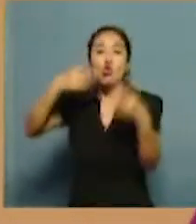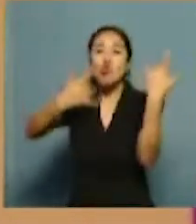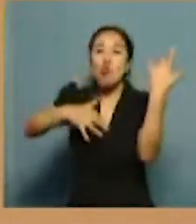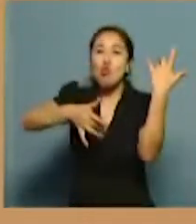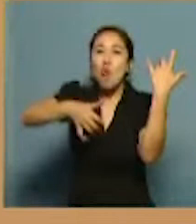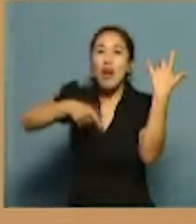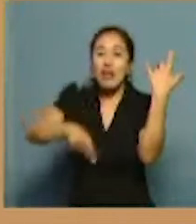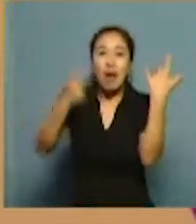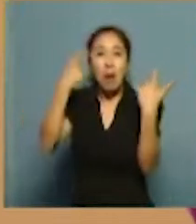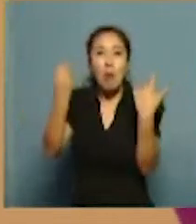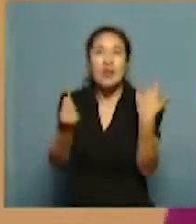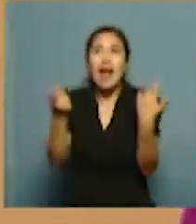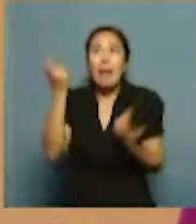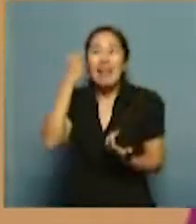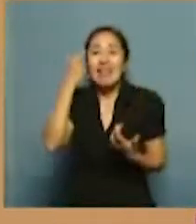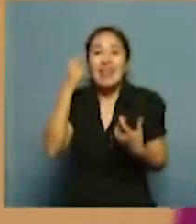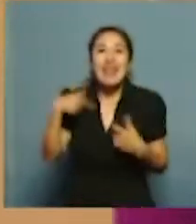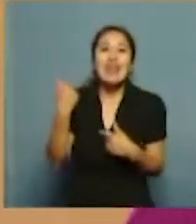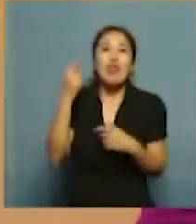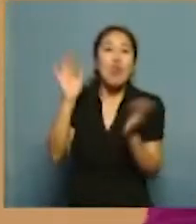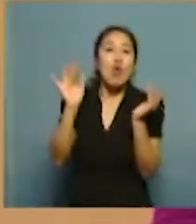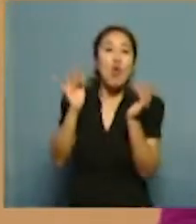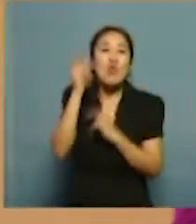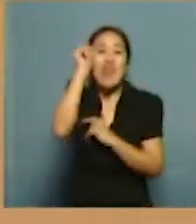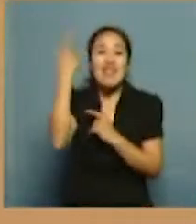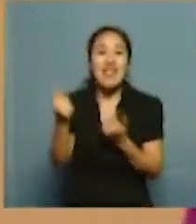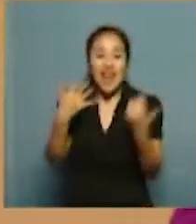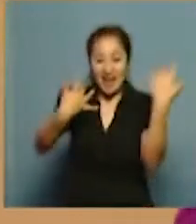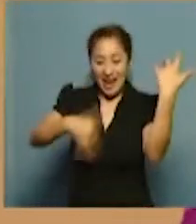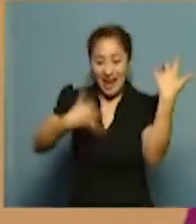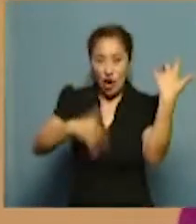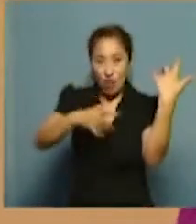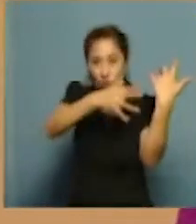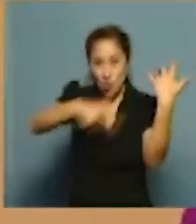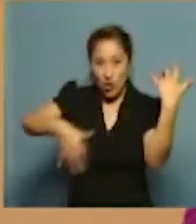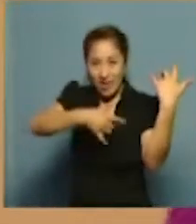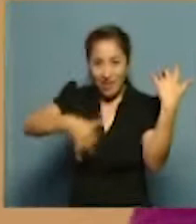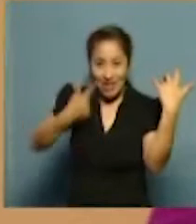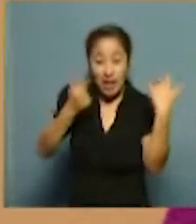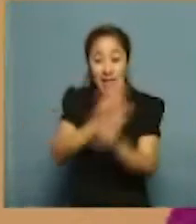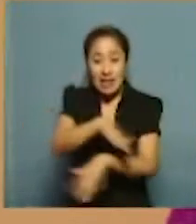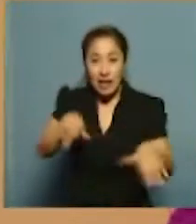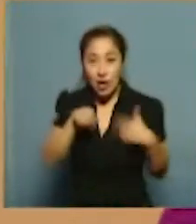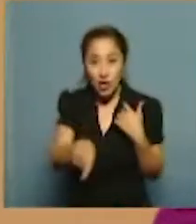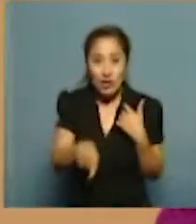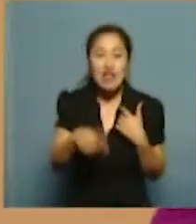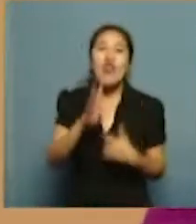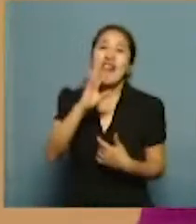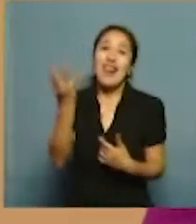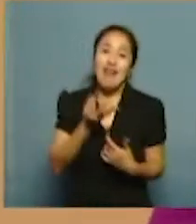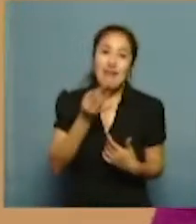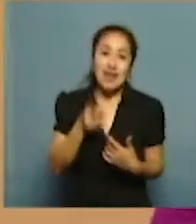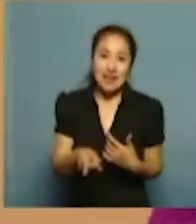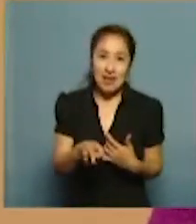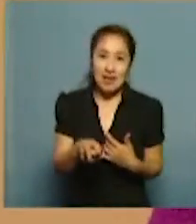cajón en el sentido metafórico de la guitarra que tiene cuerdas y que de nuestros niños realmente